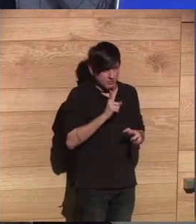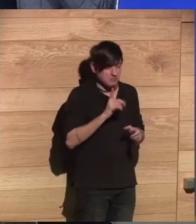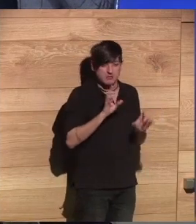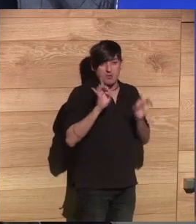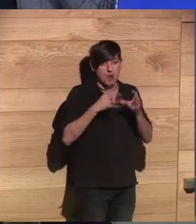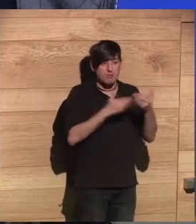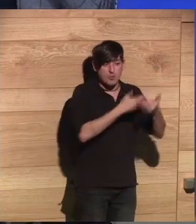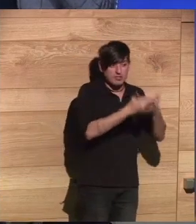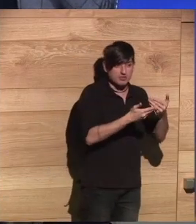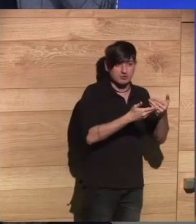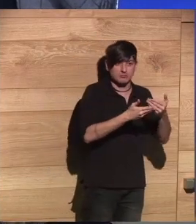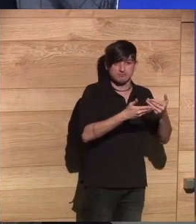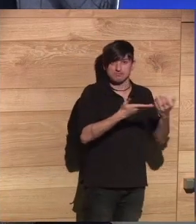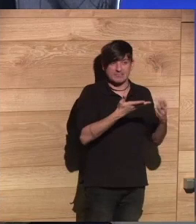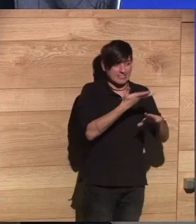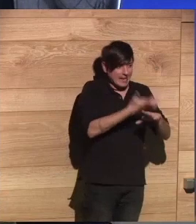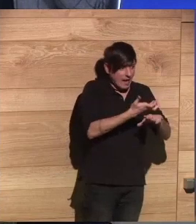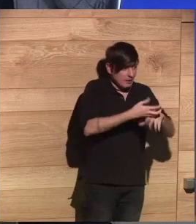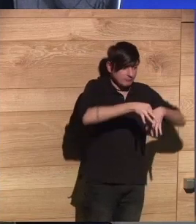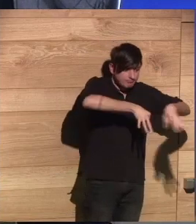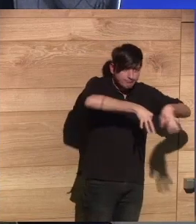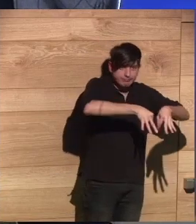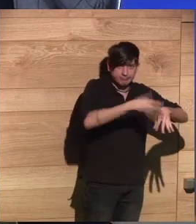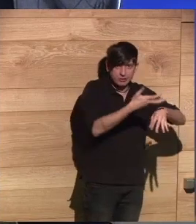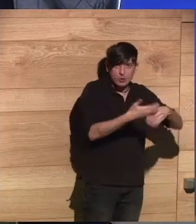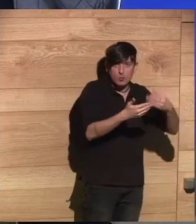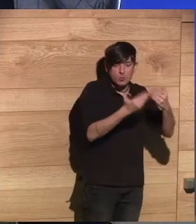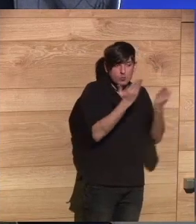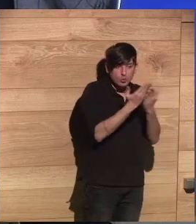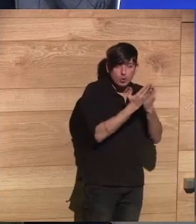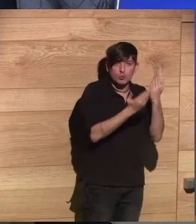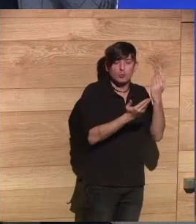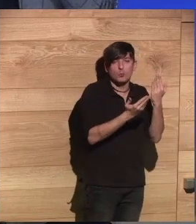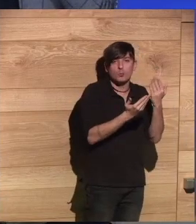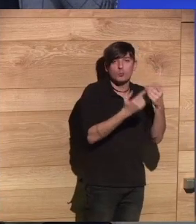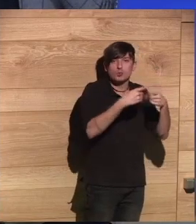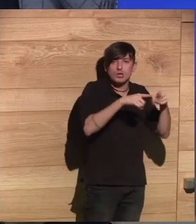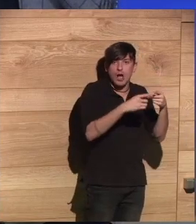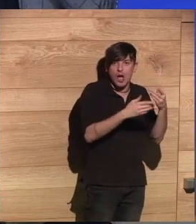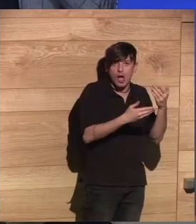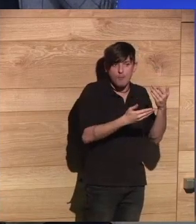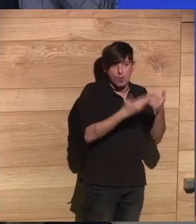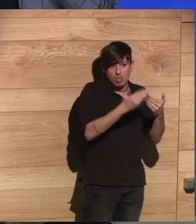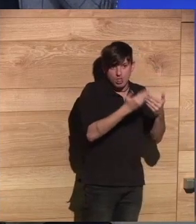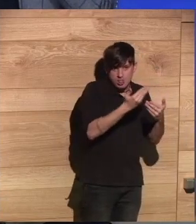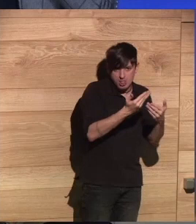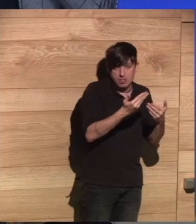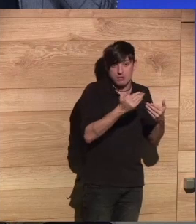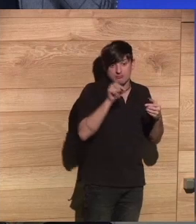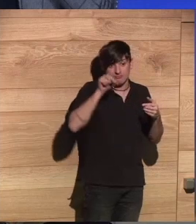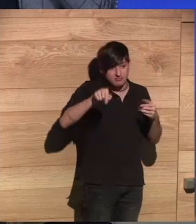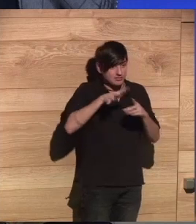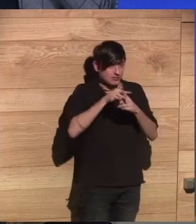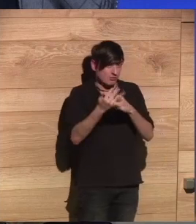proceso de estudio de música, en música moderna. En cada caso es diferente, pero aproximadamente en este